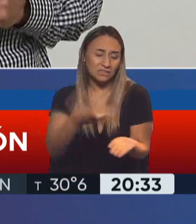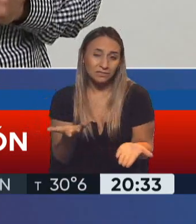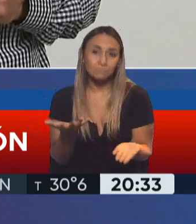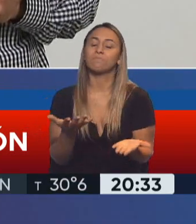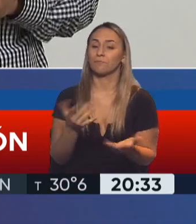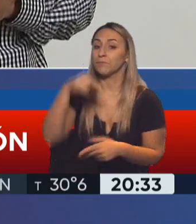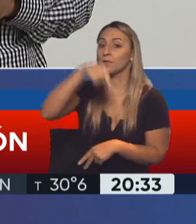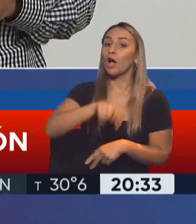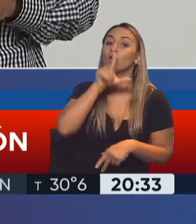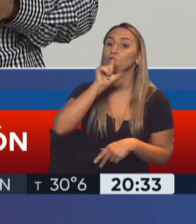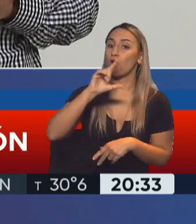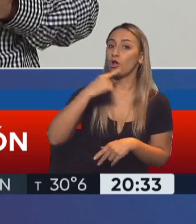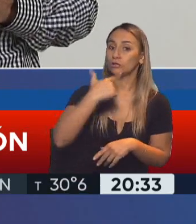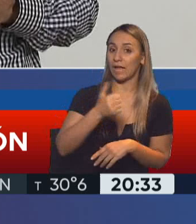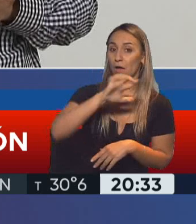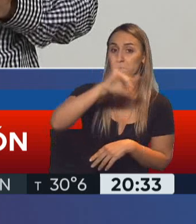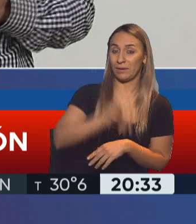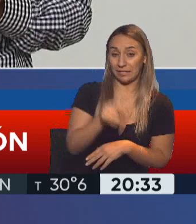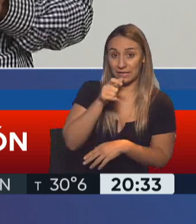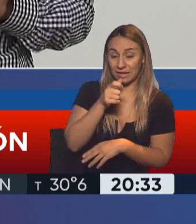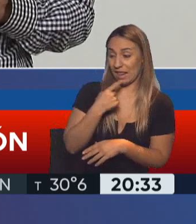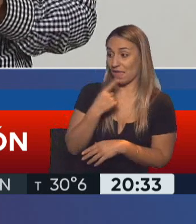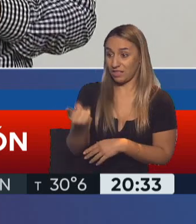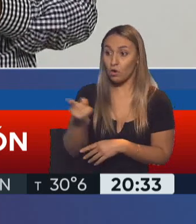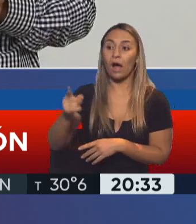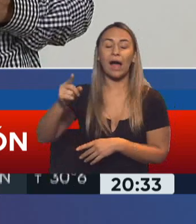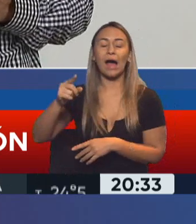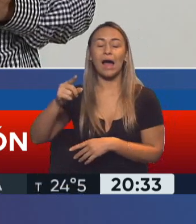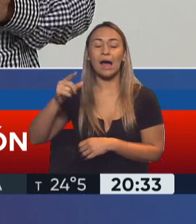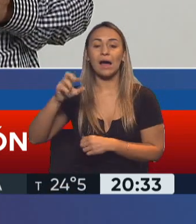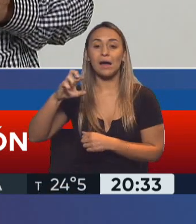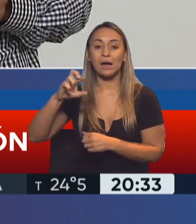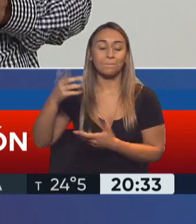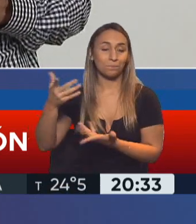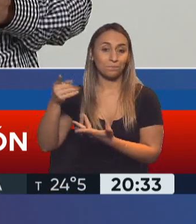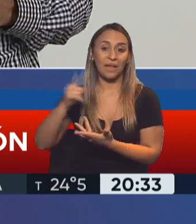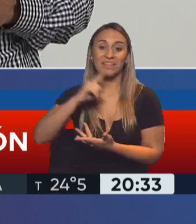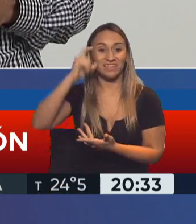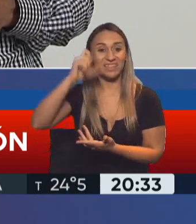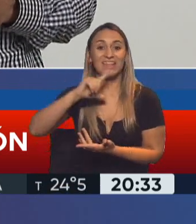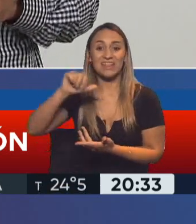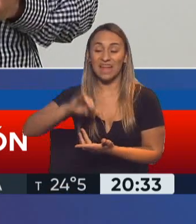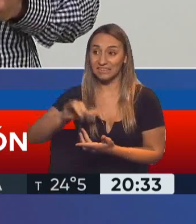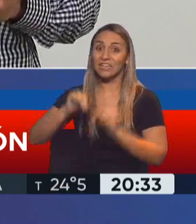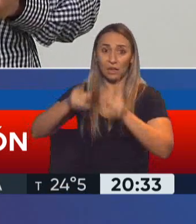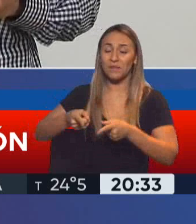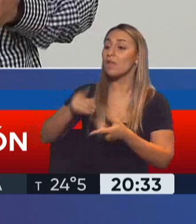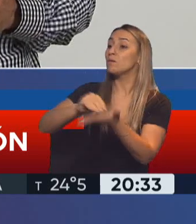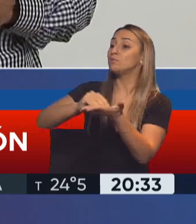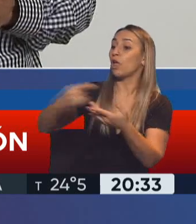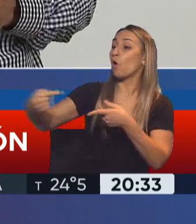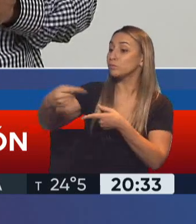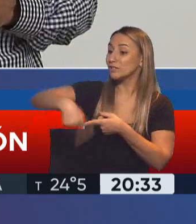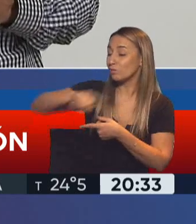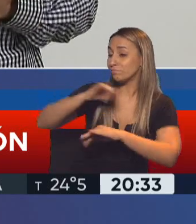victoria tolosa paz le dijo a tetas y a todos los diputados de la oposición es que cuando el